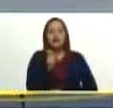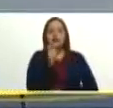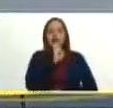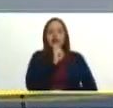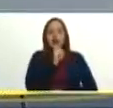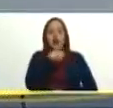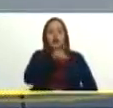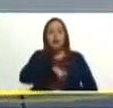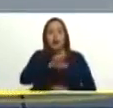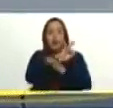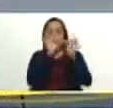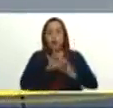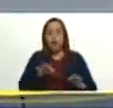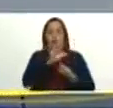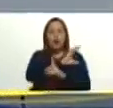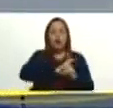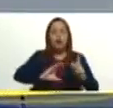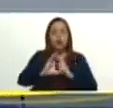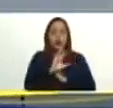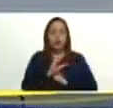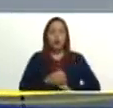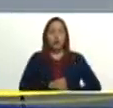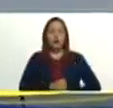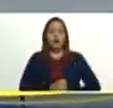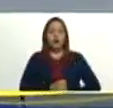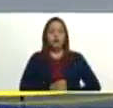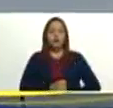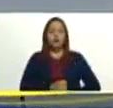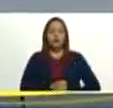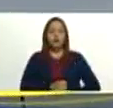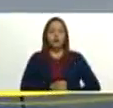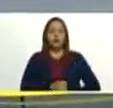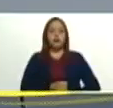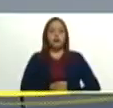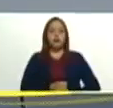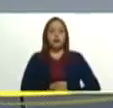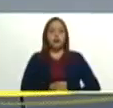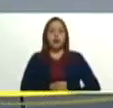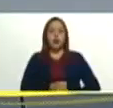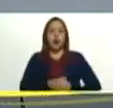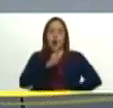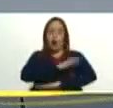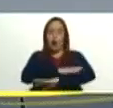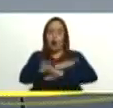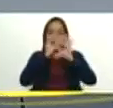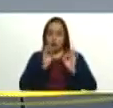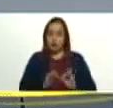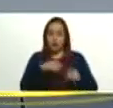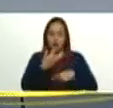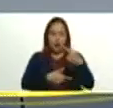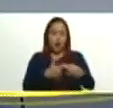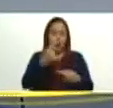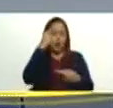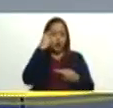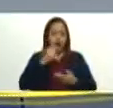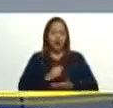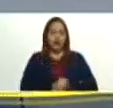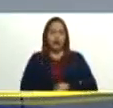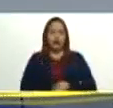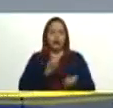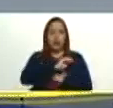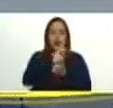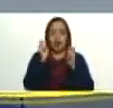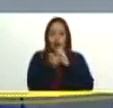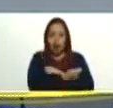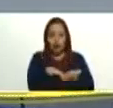a través de formas culturales, a través del comportamiento diario. y